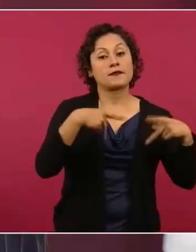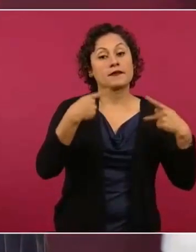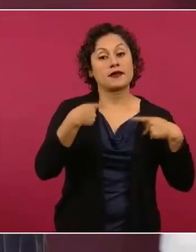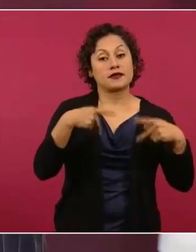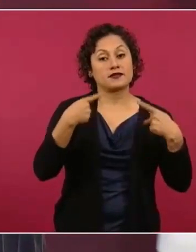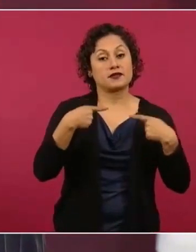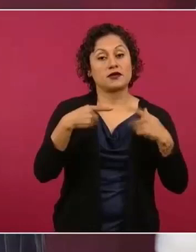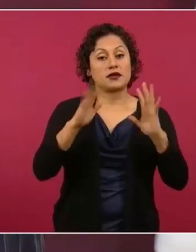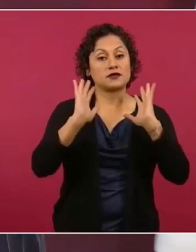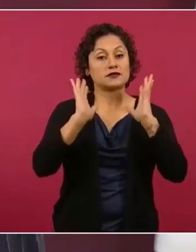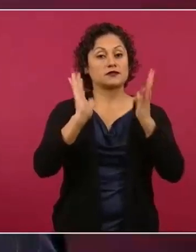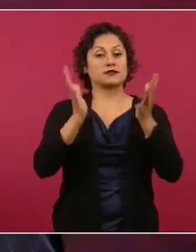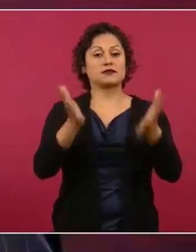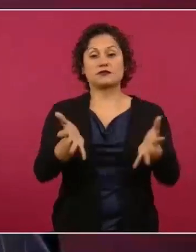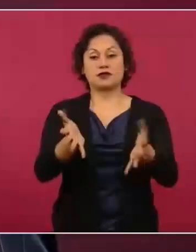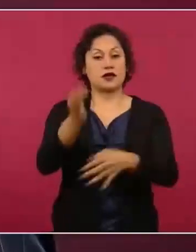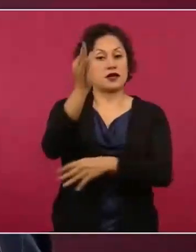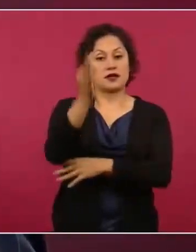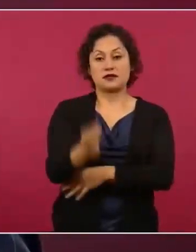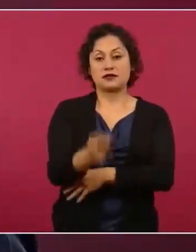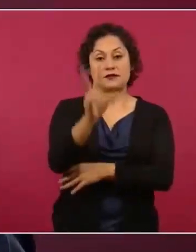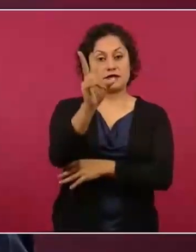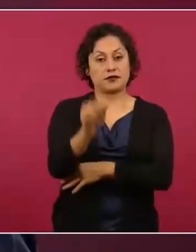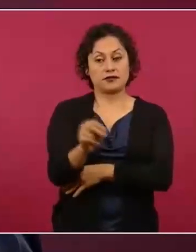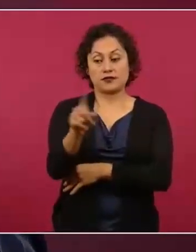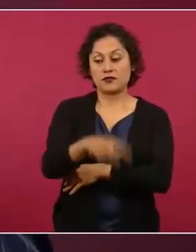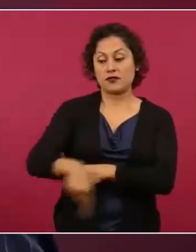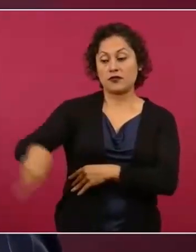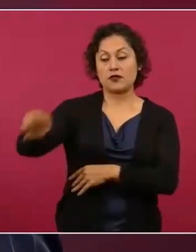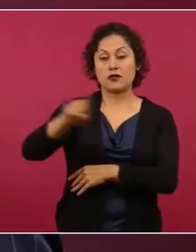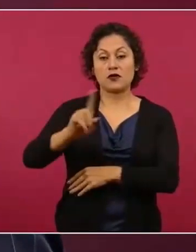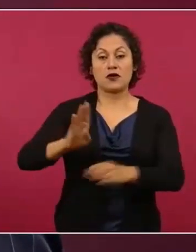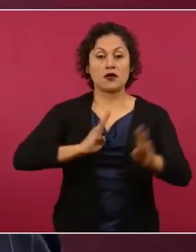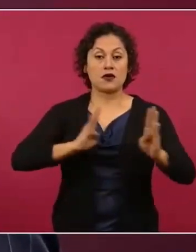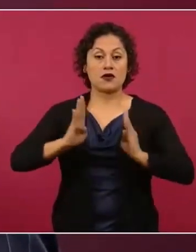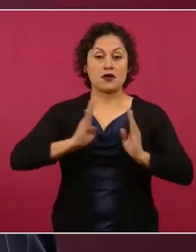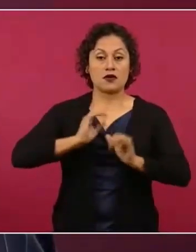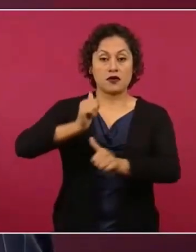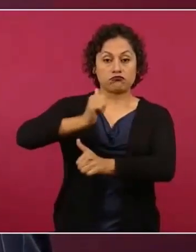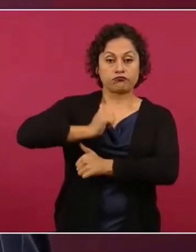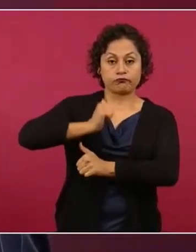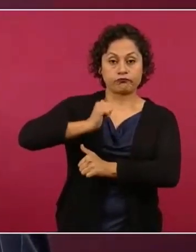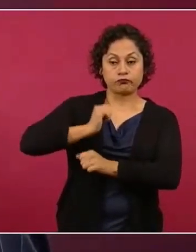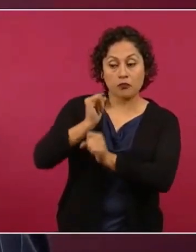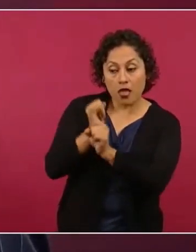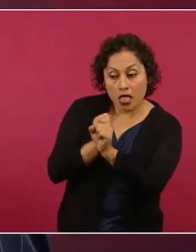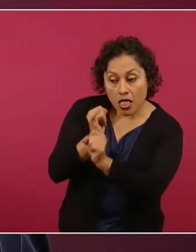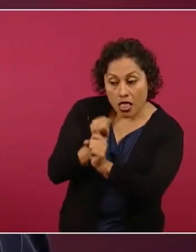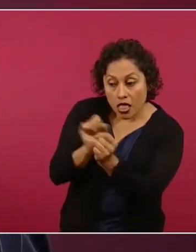investigue a los elementos del ejército que actuaron